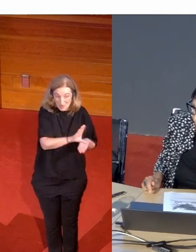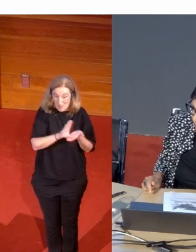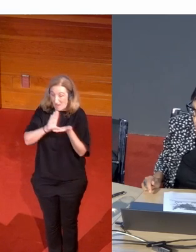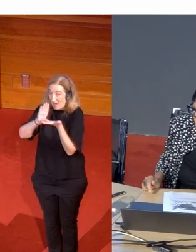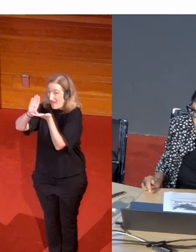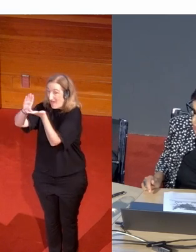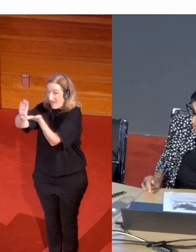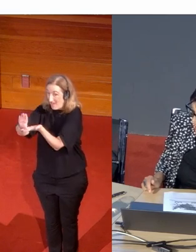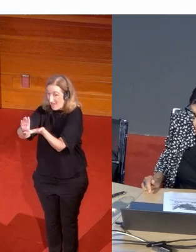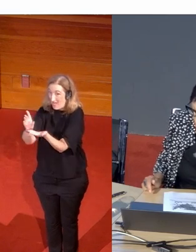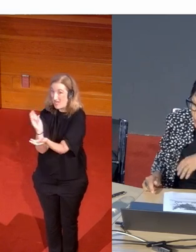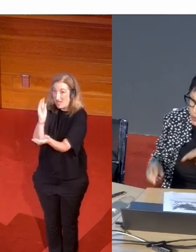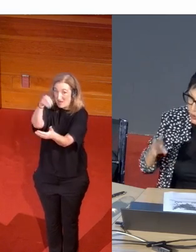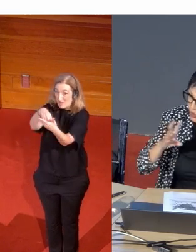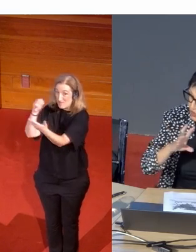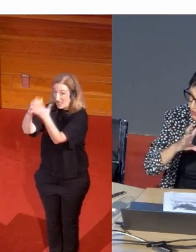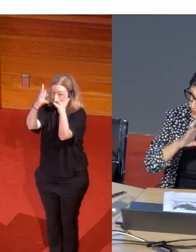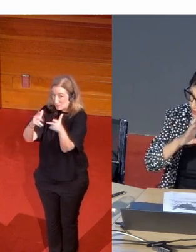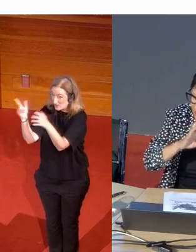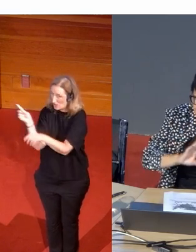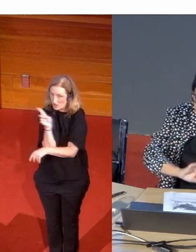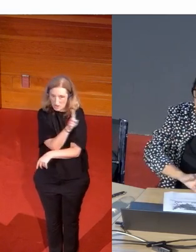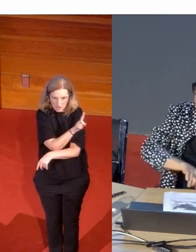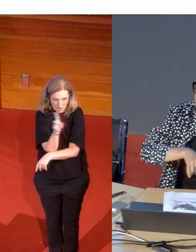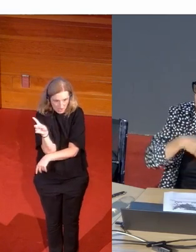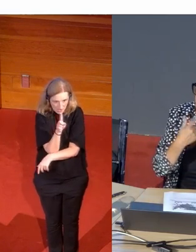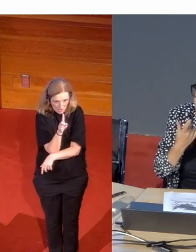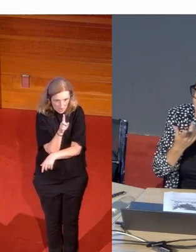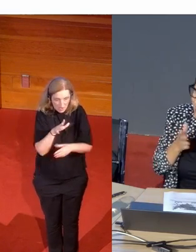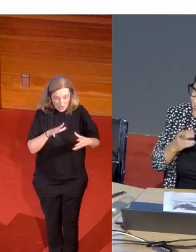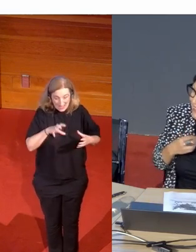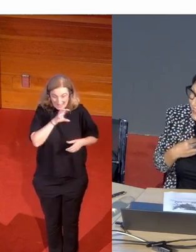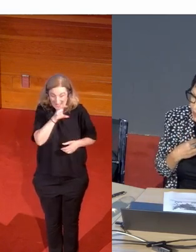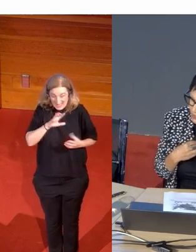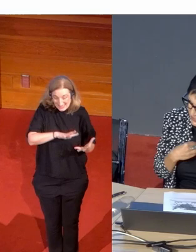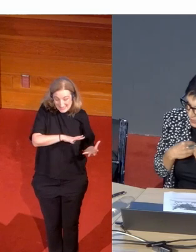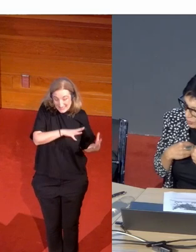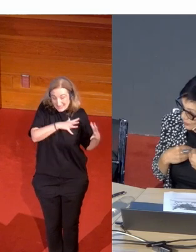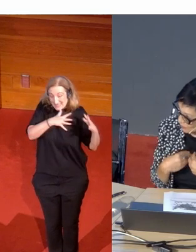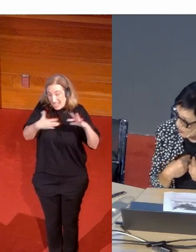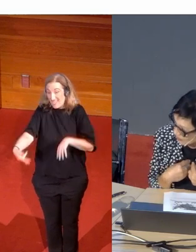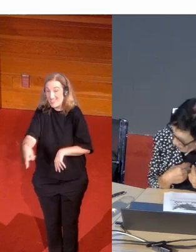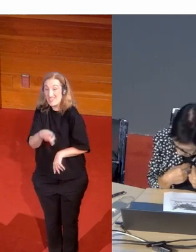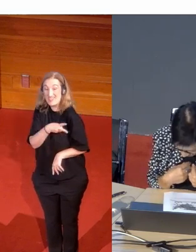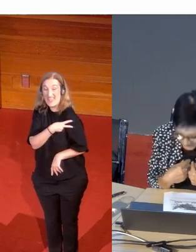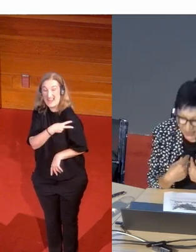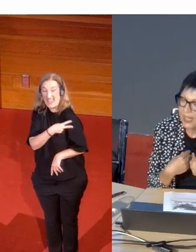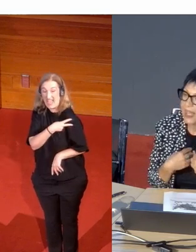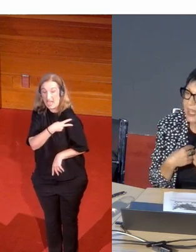presidente a uno de los dos candidatos esos votos luego se traducen en delegados del estado donde tú